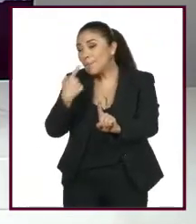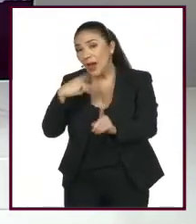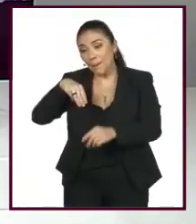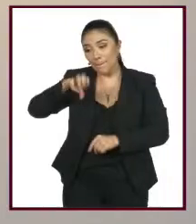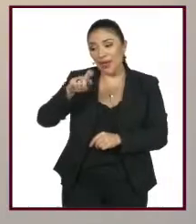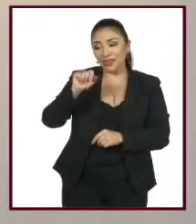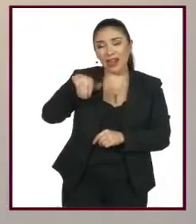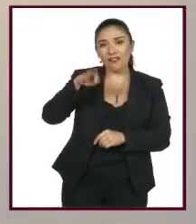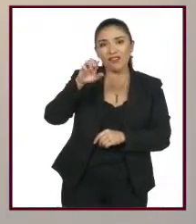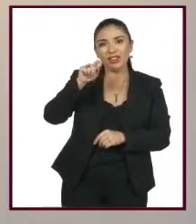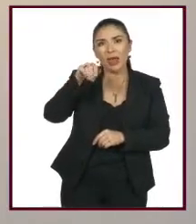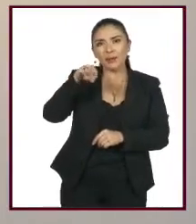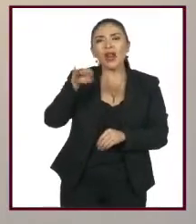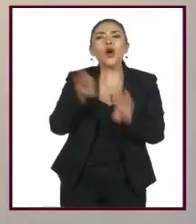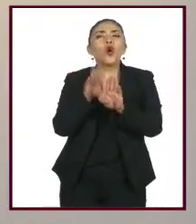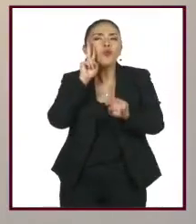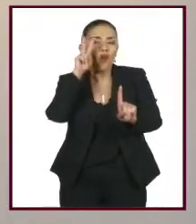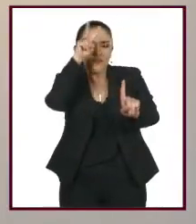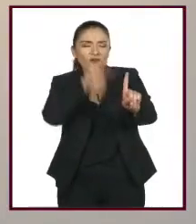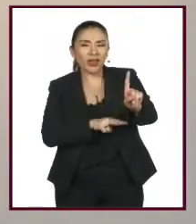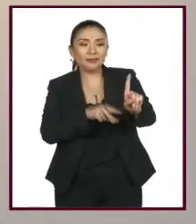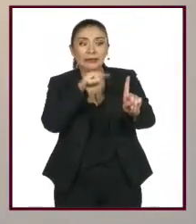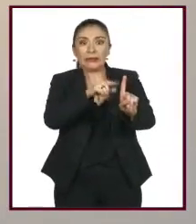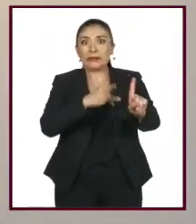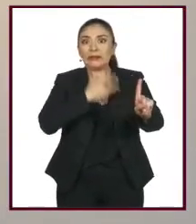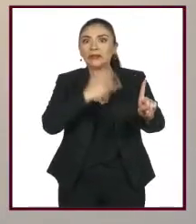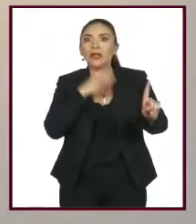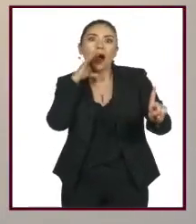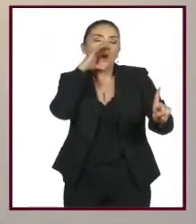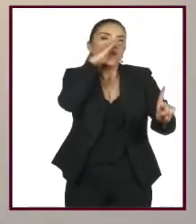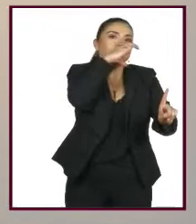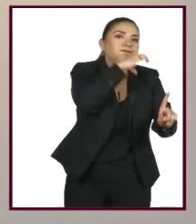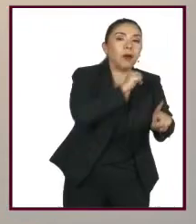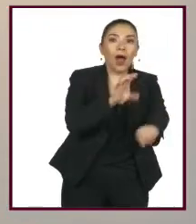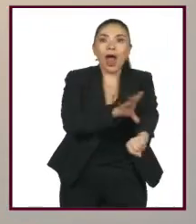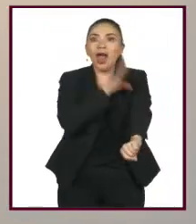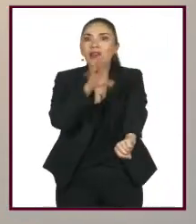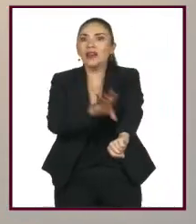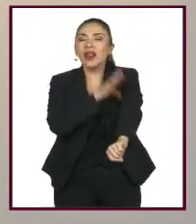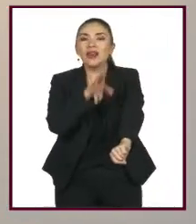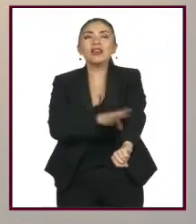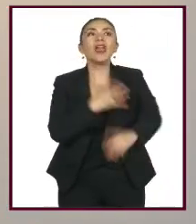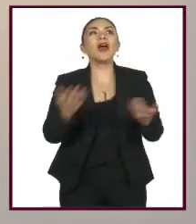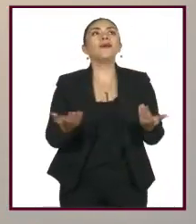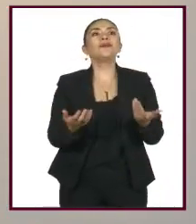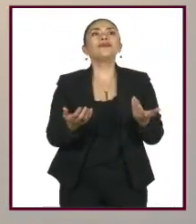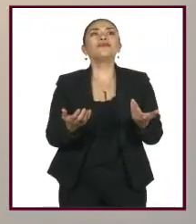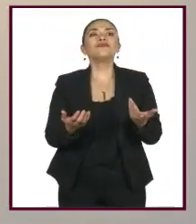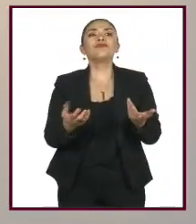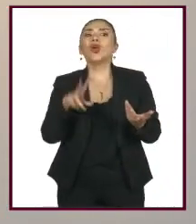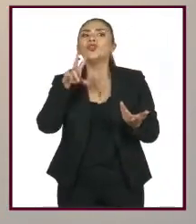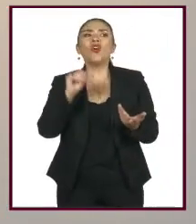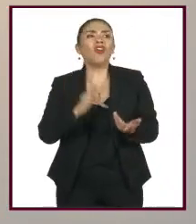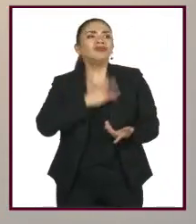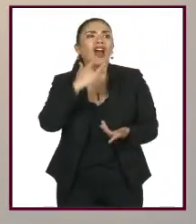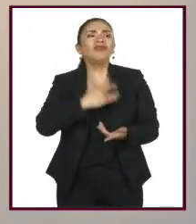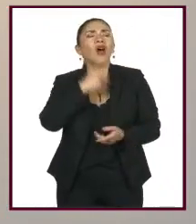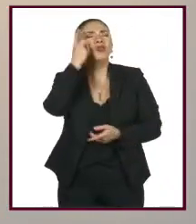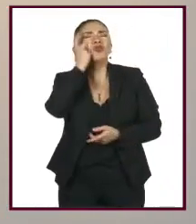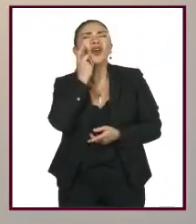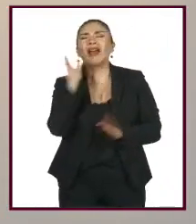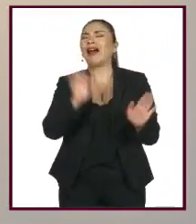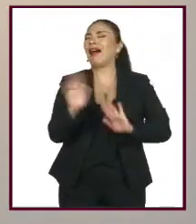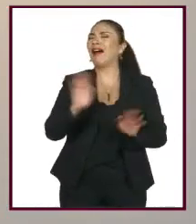lo primero es, sienten mucho calor, mucha energía, no tienen nada de